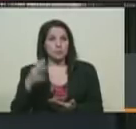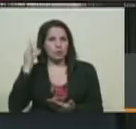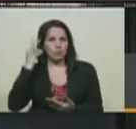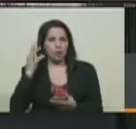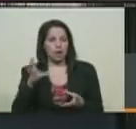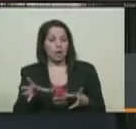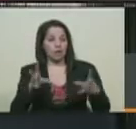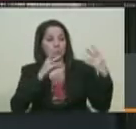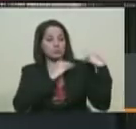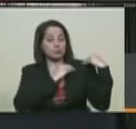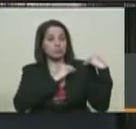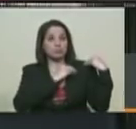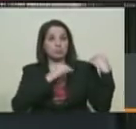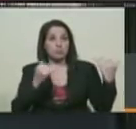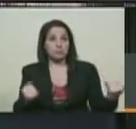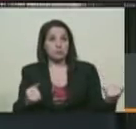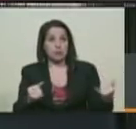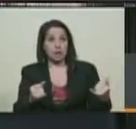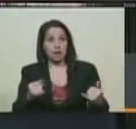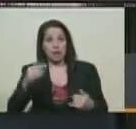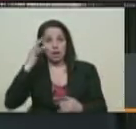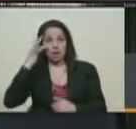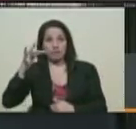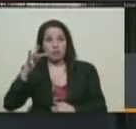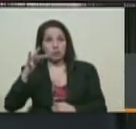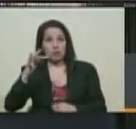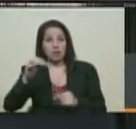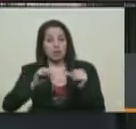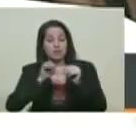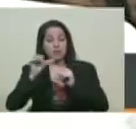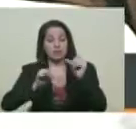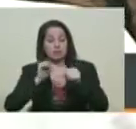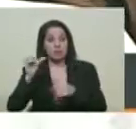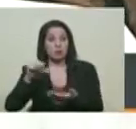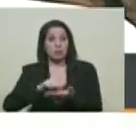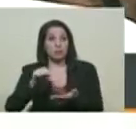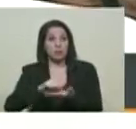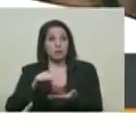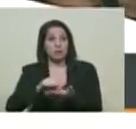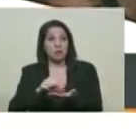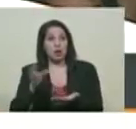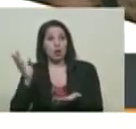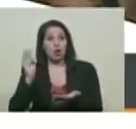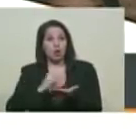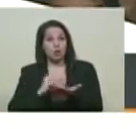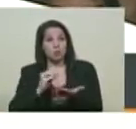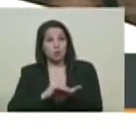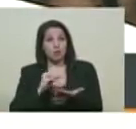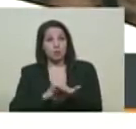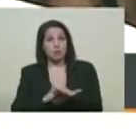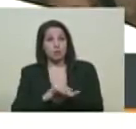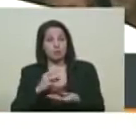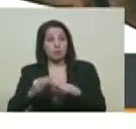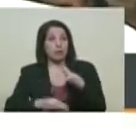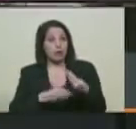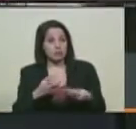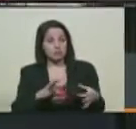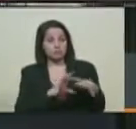las jefaturas del Distrito Capital nuevamente para hacer una